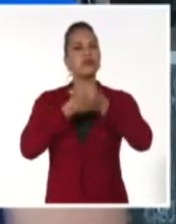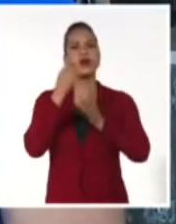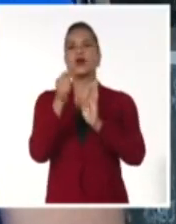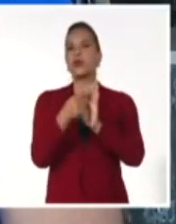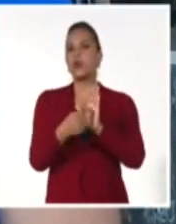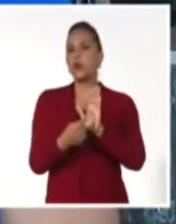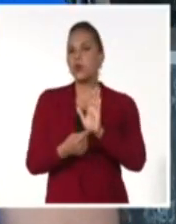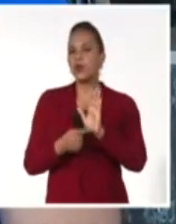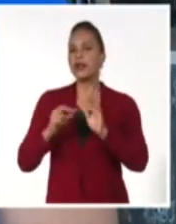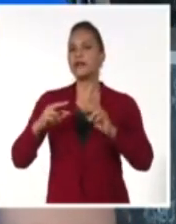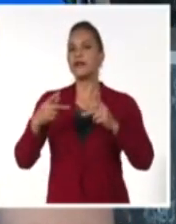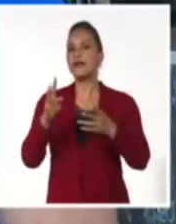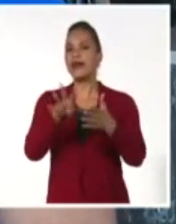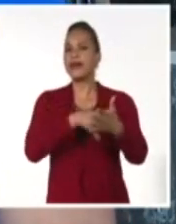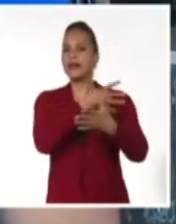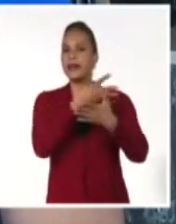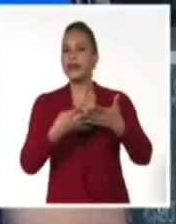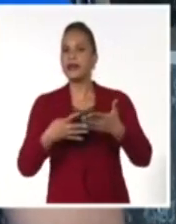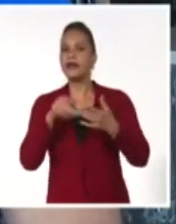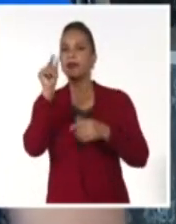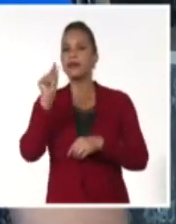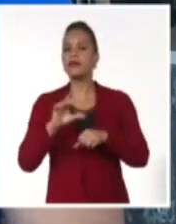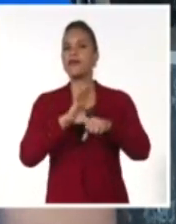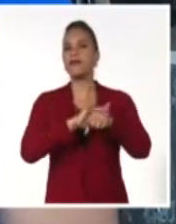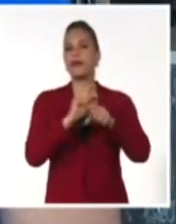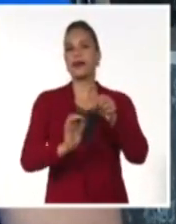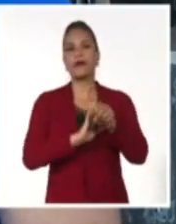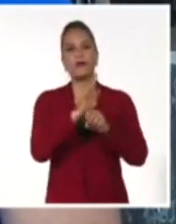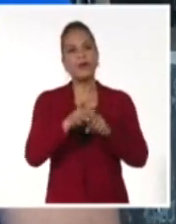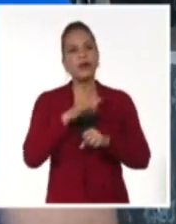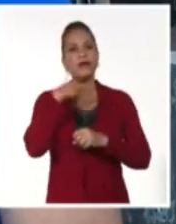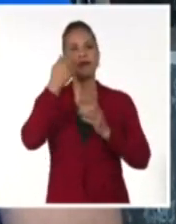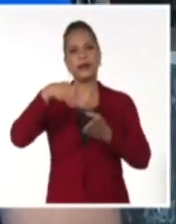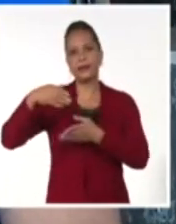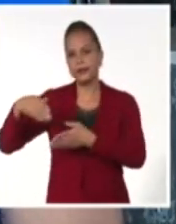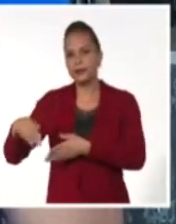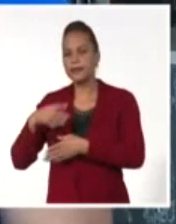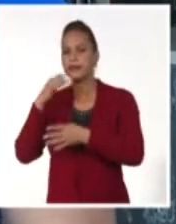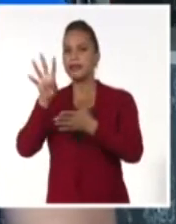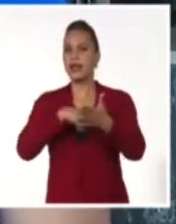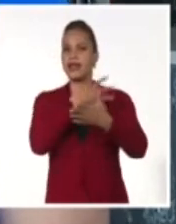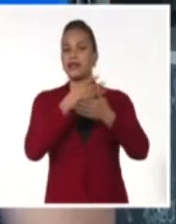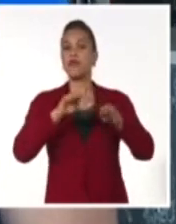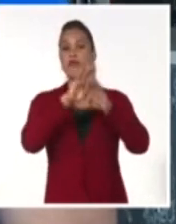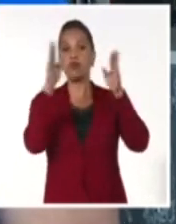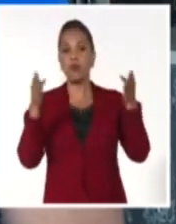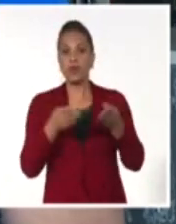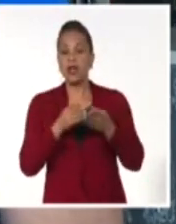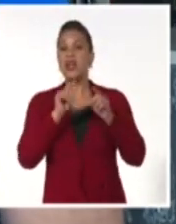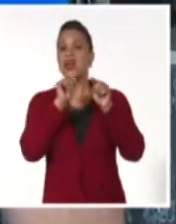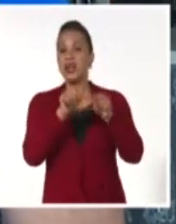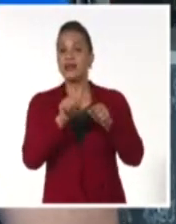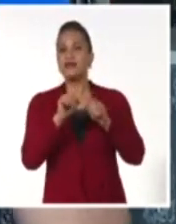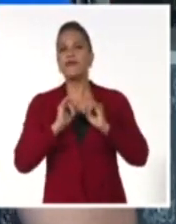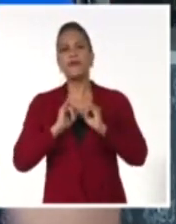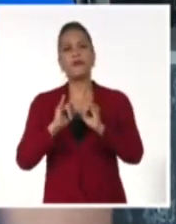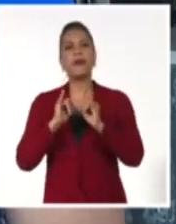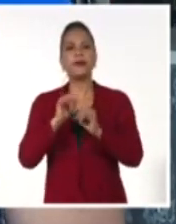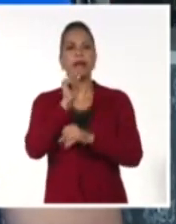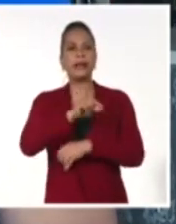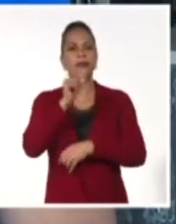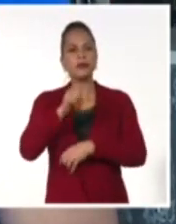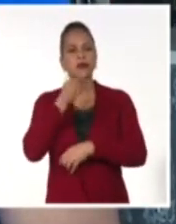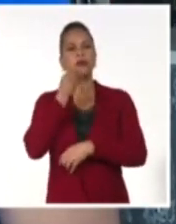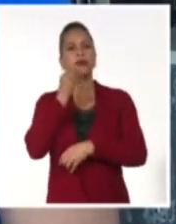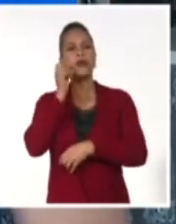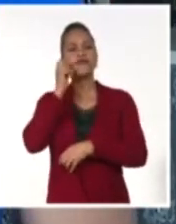estadísticas de enfermos de kobe fallecimientos estadísticas mundiales y permitir a las personas y manipular